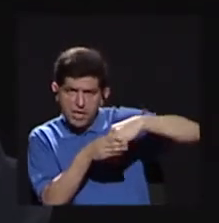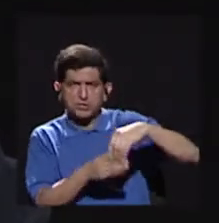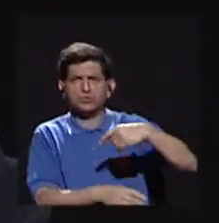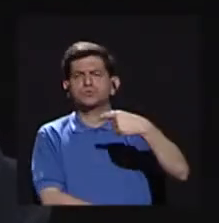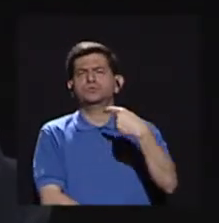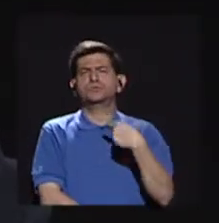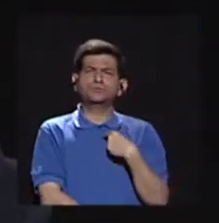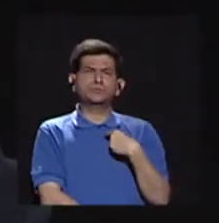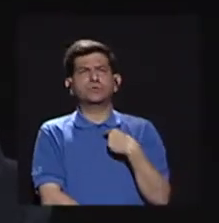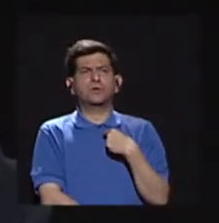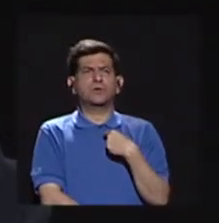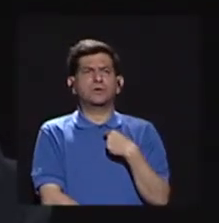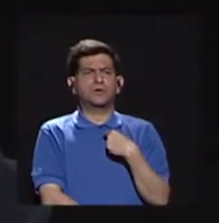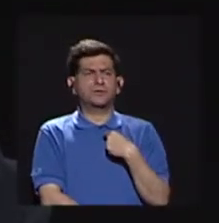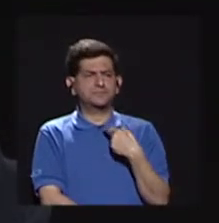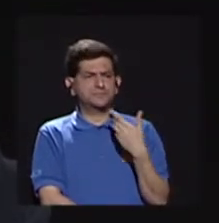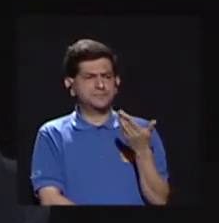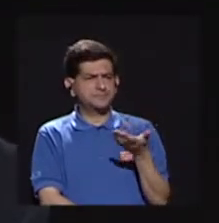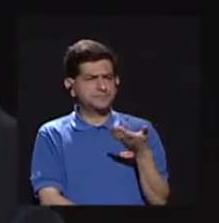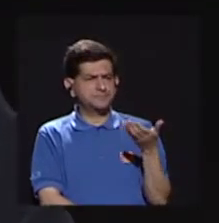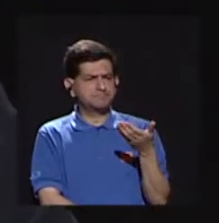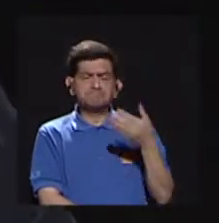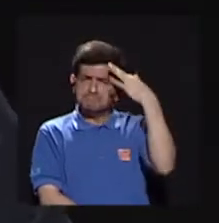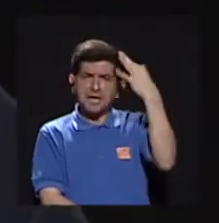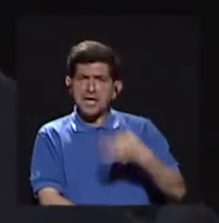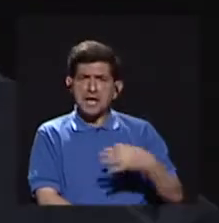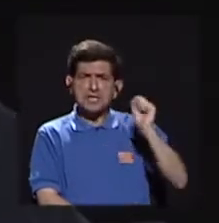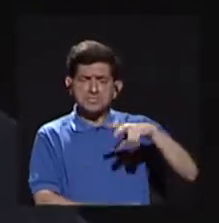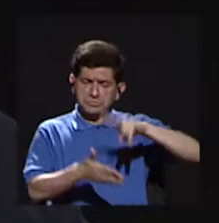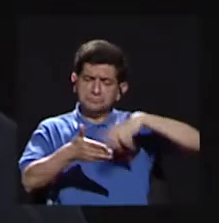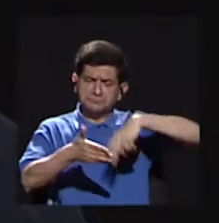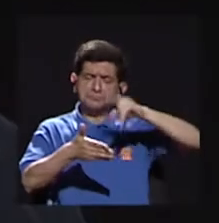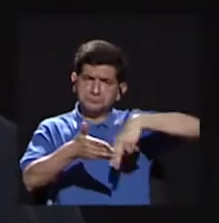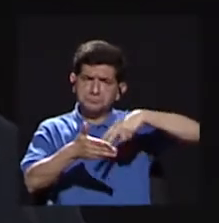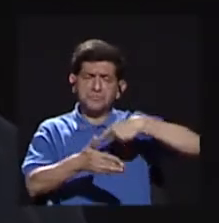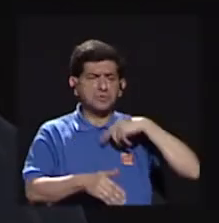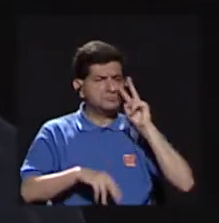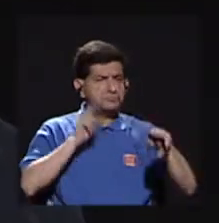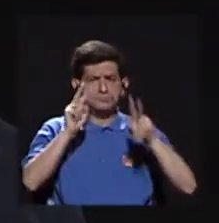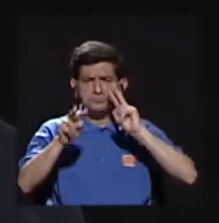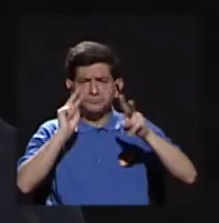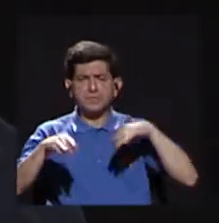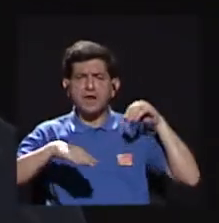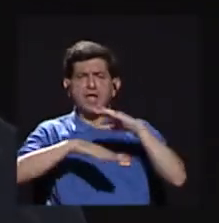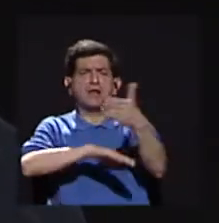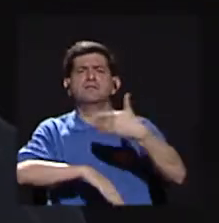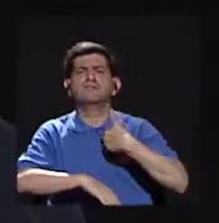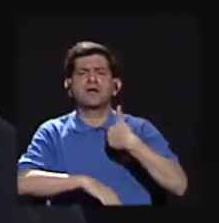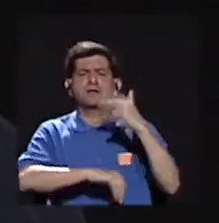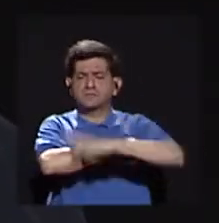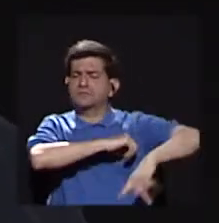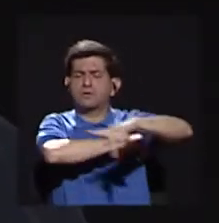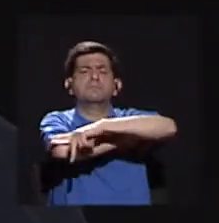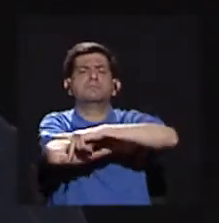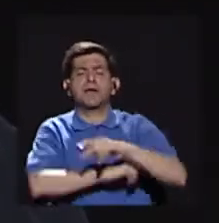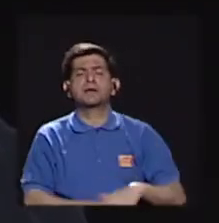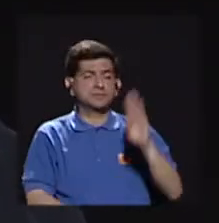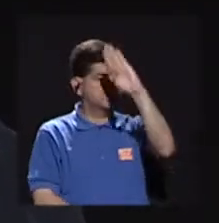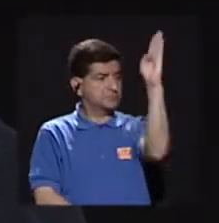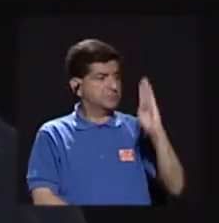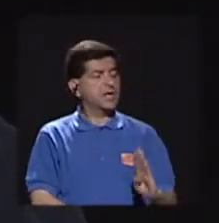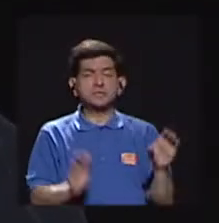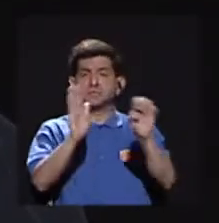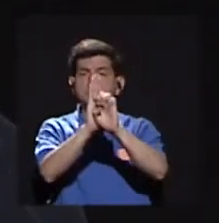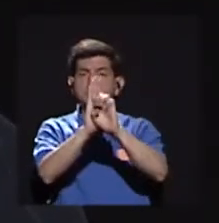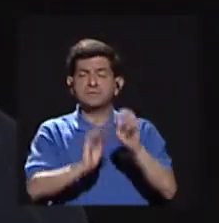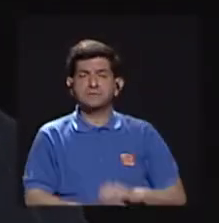estoy muy convencido que he leído mucho al respecto y porque he visto el efecto que esto tiene en países como brasil por ejemplo